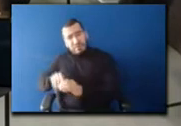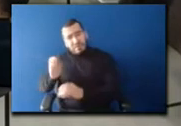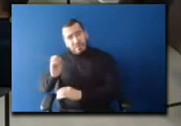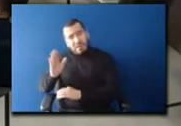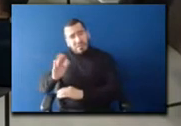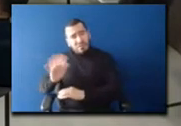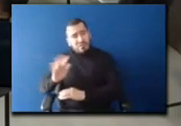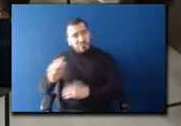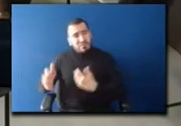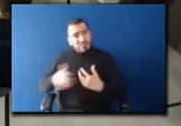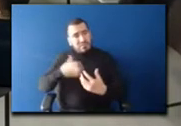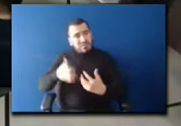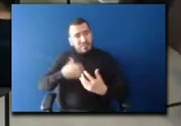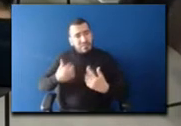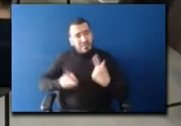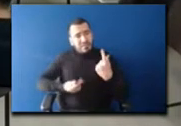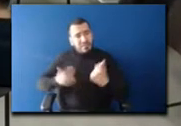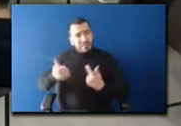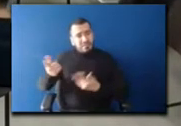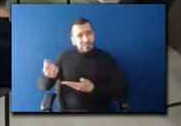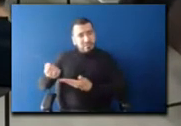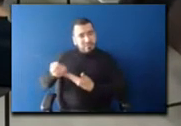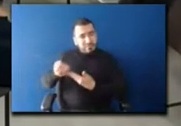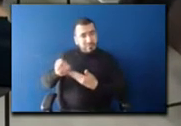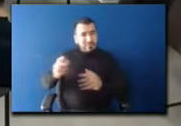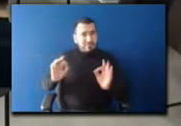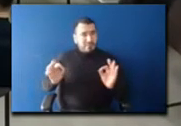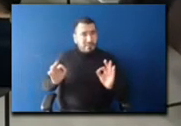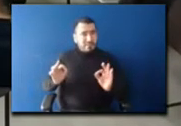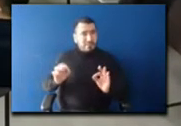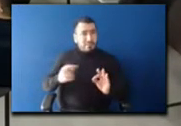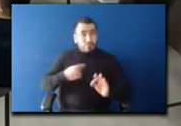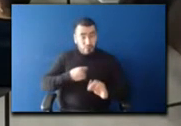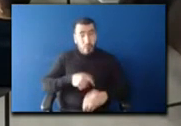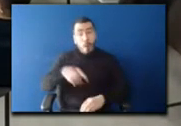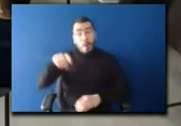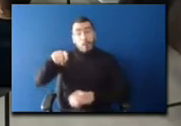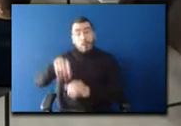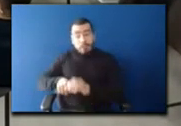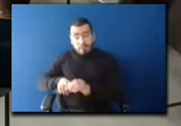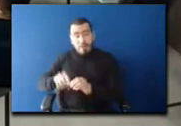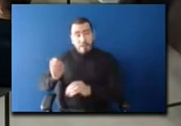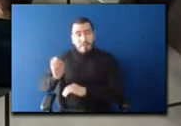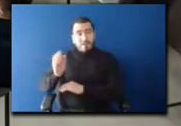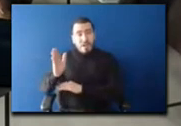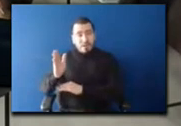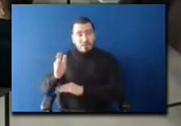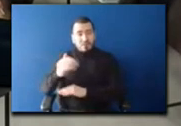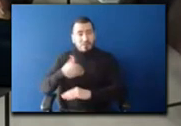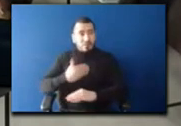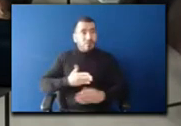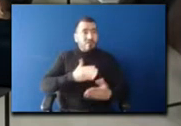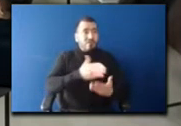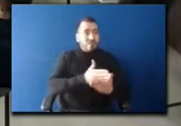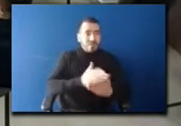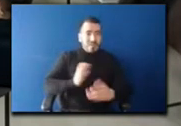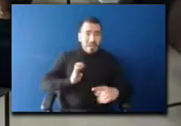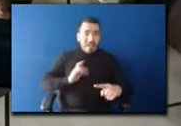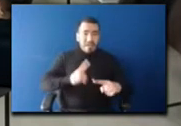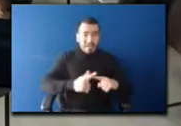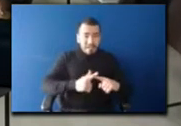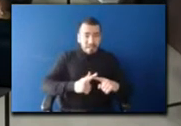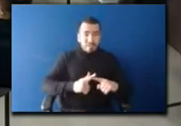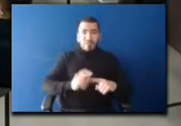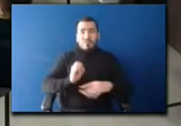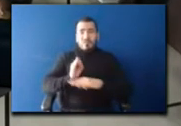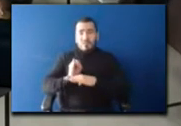no colabora. ¿En qué sentido? Si yo estoy bancarizado, yo voy al Éxito, voy a alguna institución financiera,